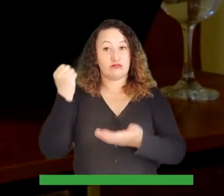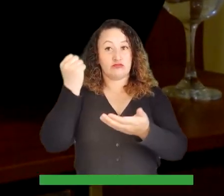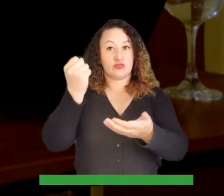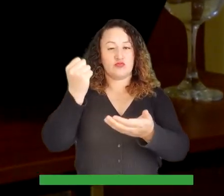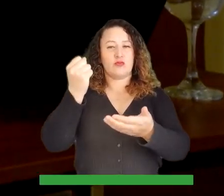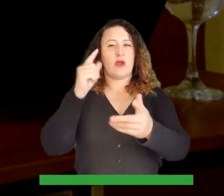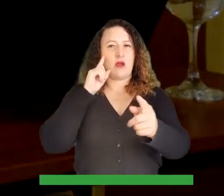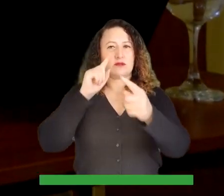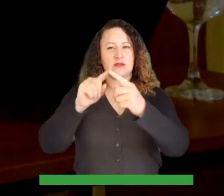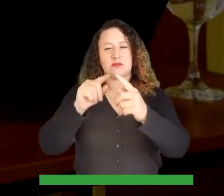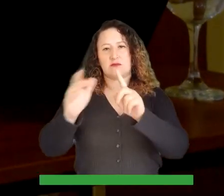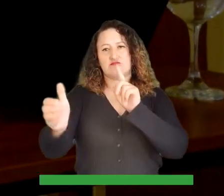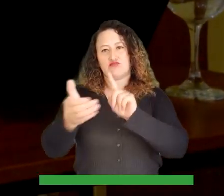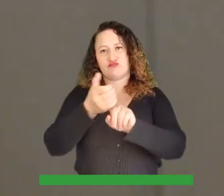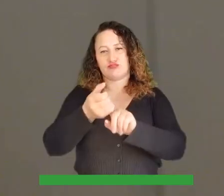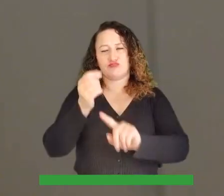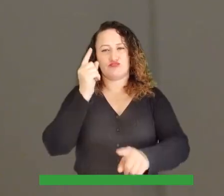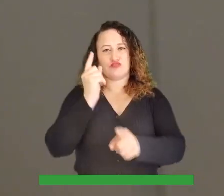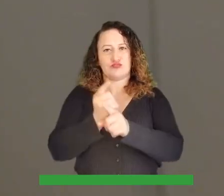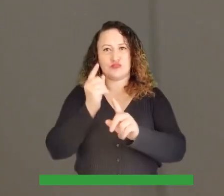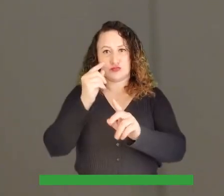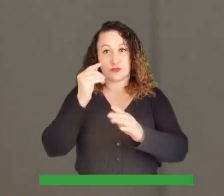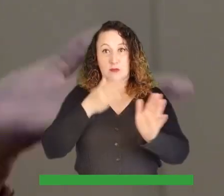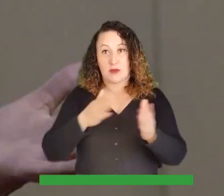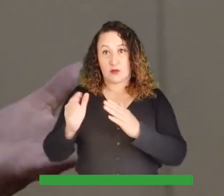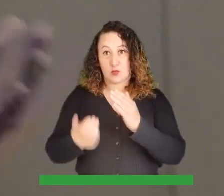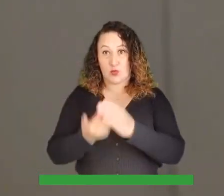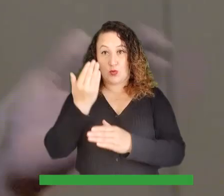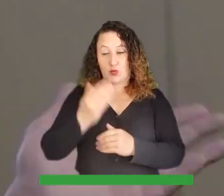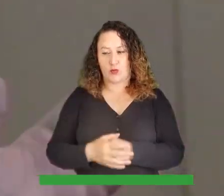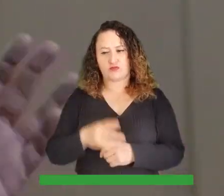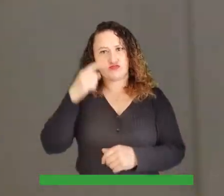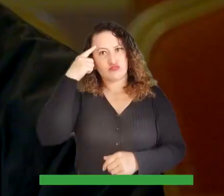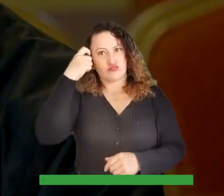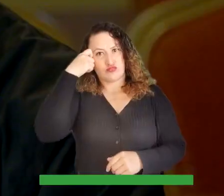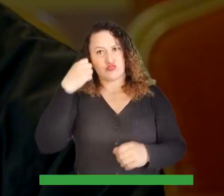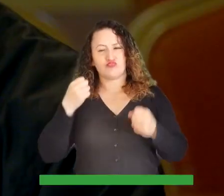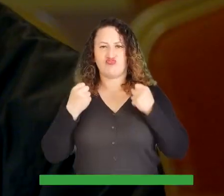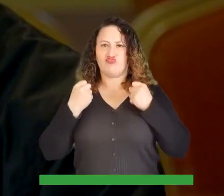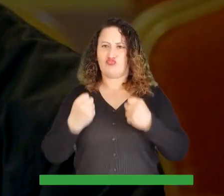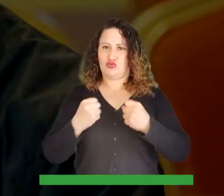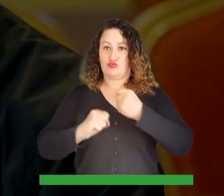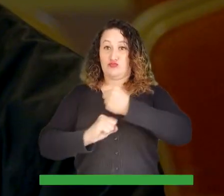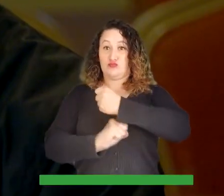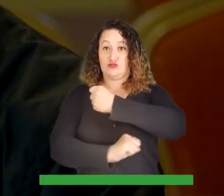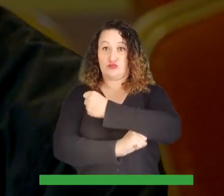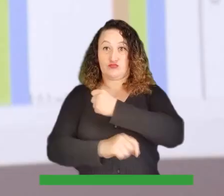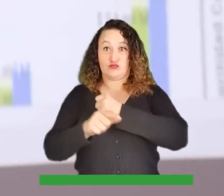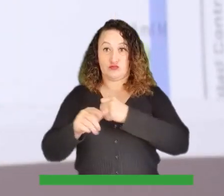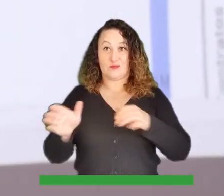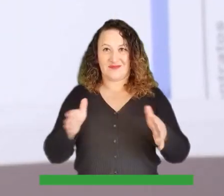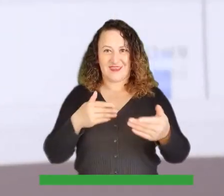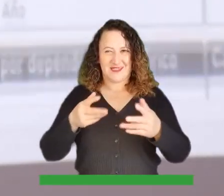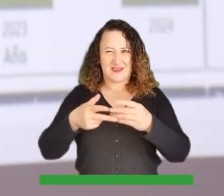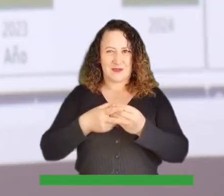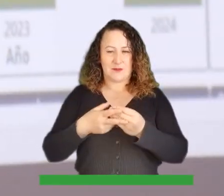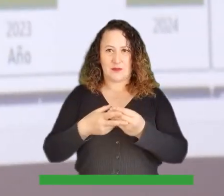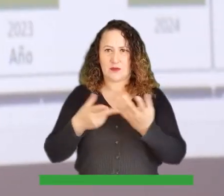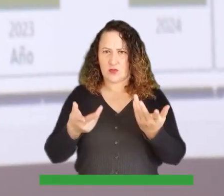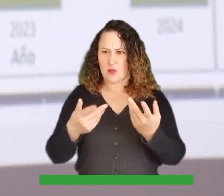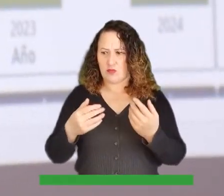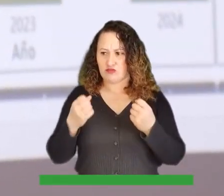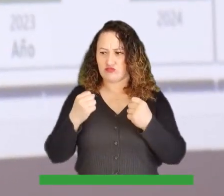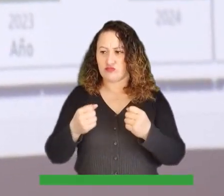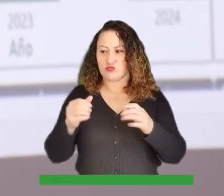hasta el cumplimiento de metas de nuestro nuevo plan. Los retos que tenemos es seguir consolidando esta caja de herramientas para consolidar